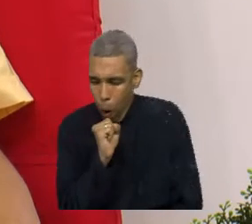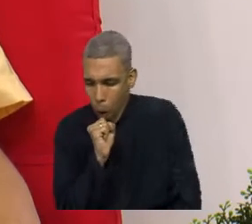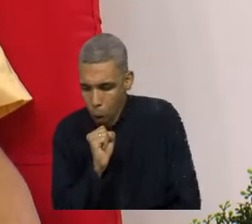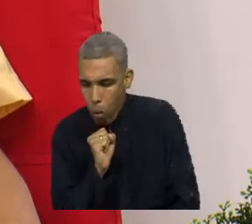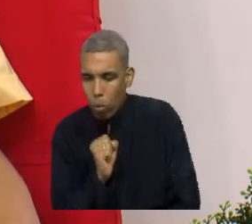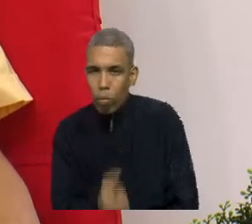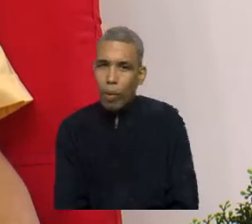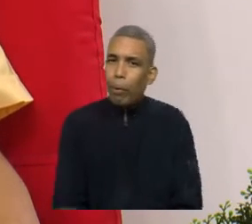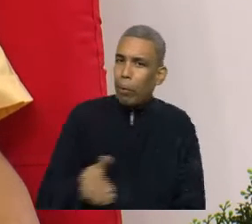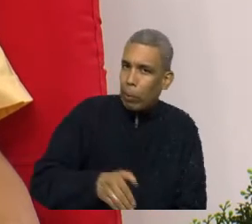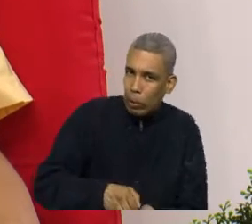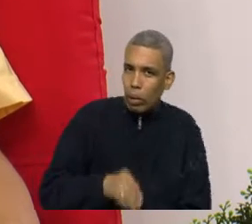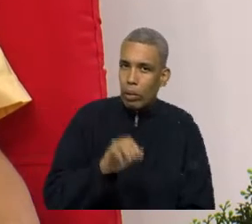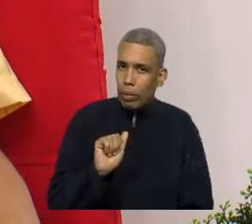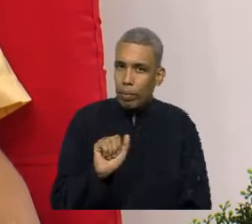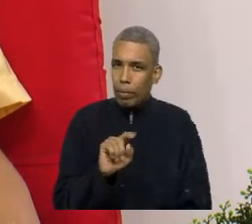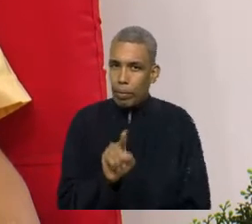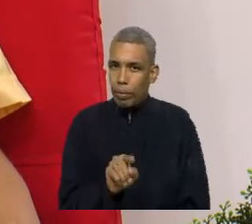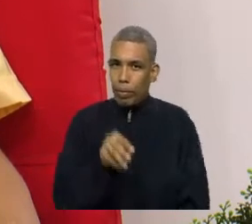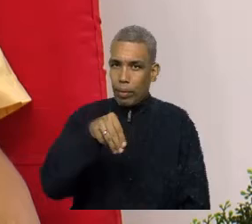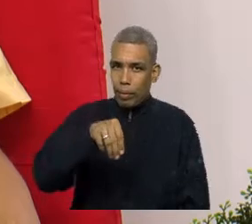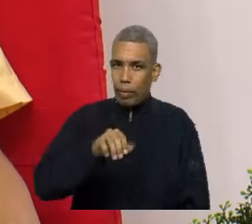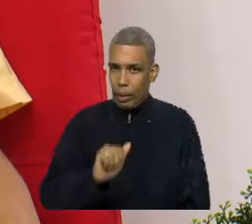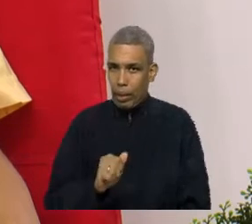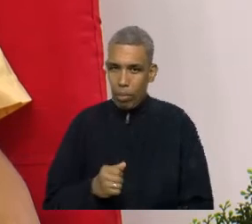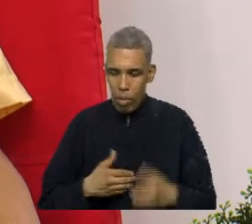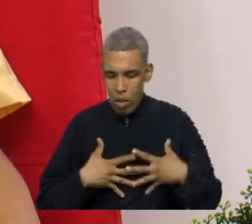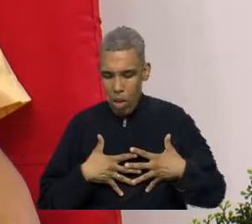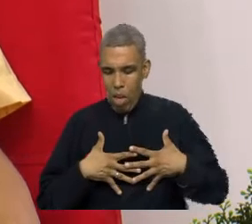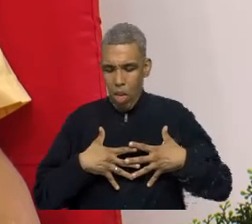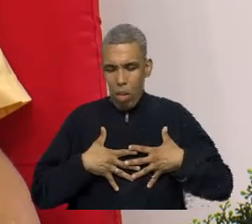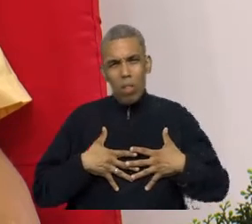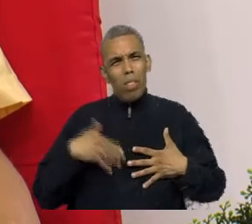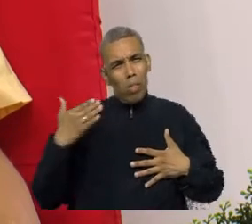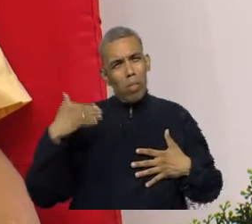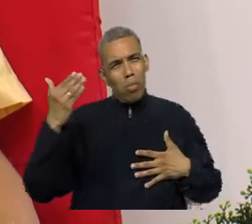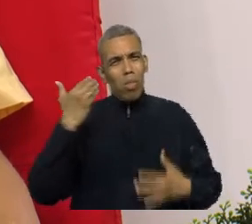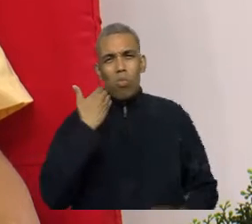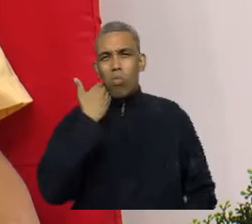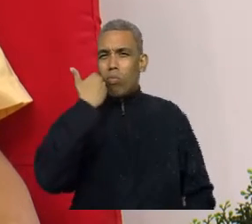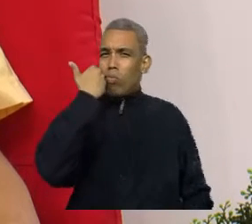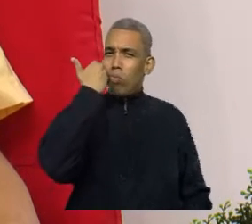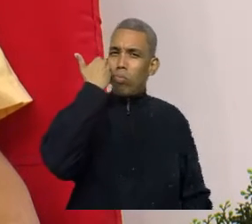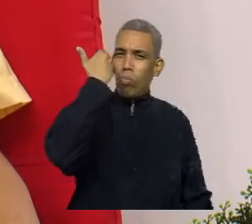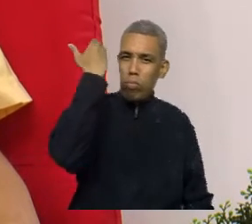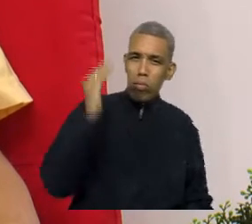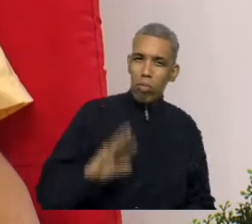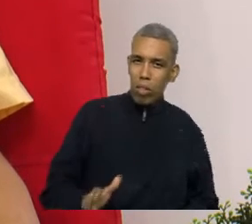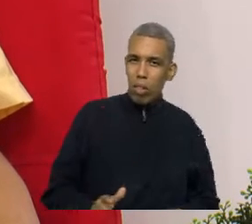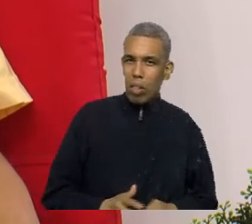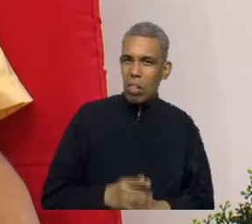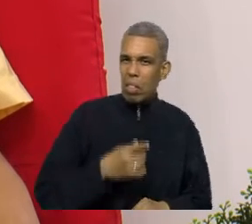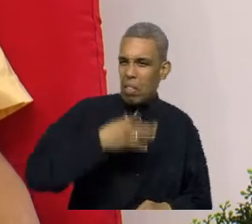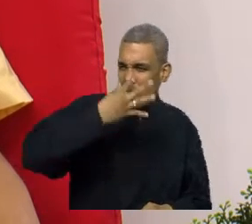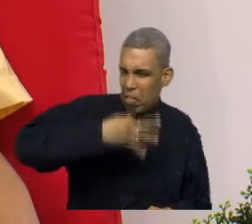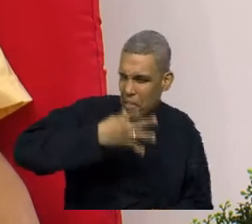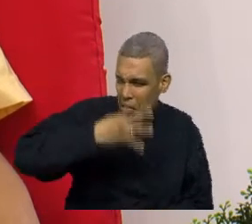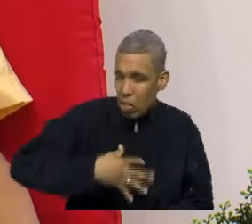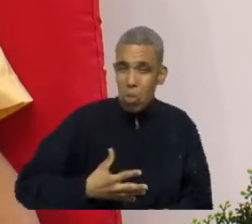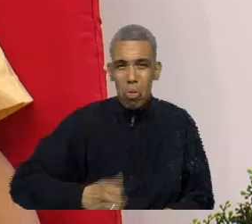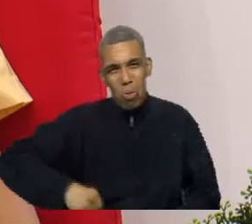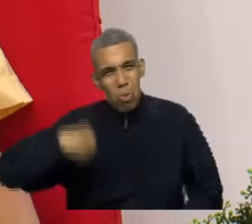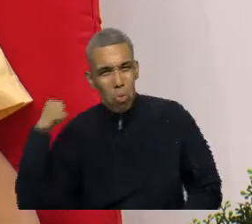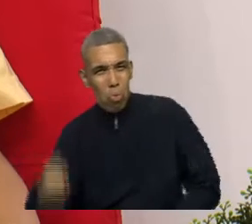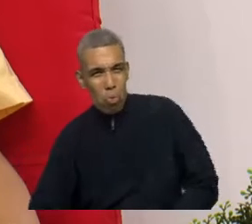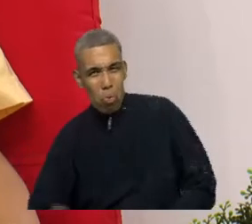reactivarse y vuelve a aparecerle a uno en la edad ya muy adulta, en la cual a uno las gripas le dan con mucha más severidad que lo que le